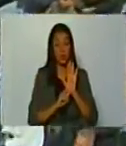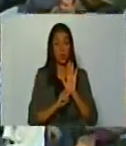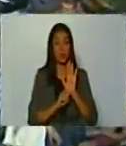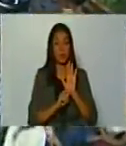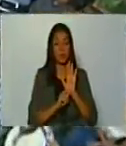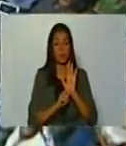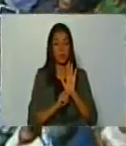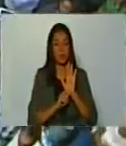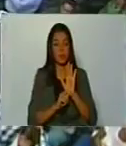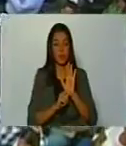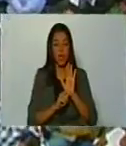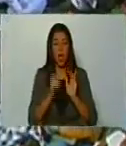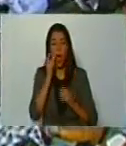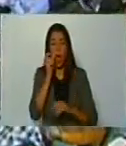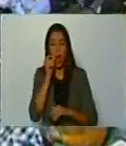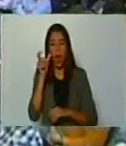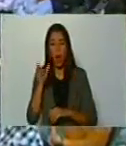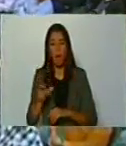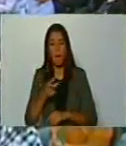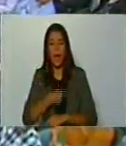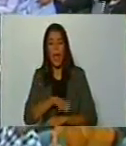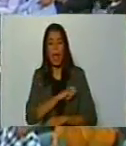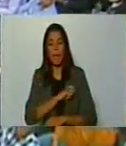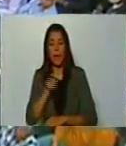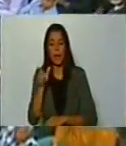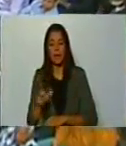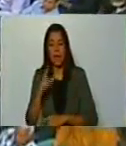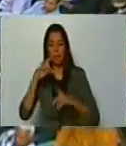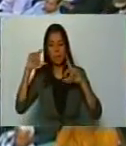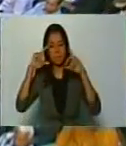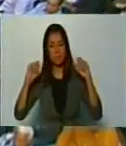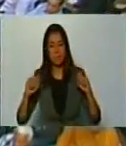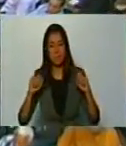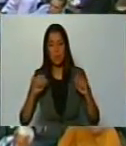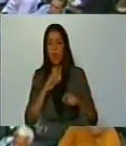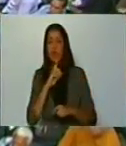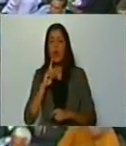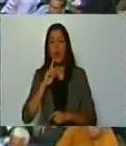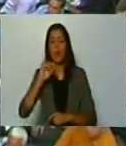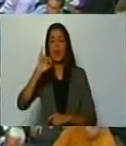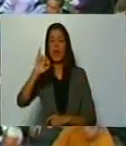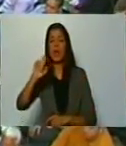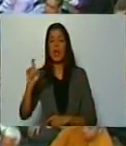autor español llamado Ignacio de Otto trabaja.